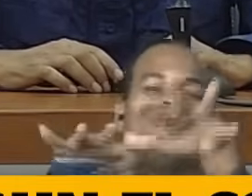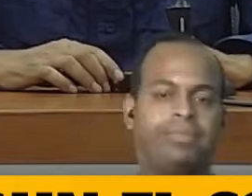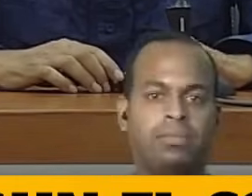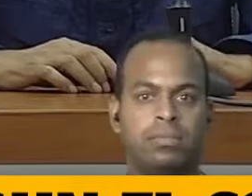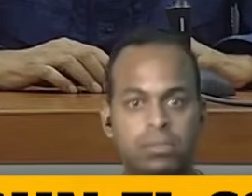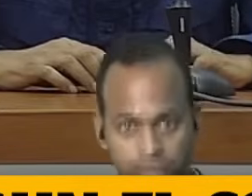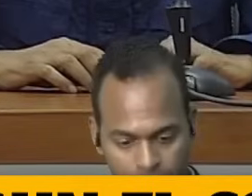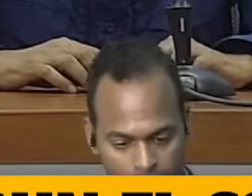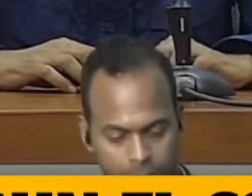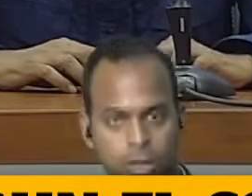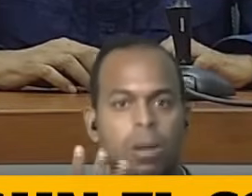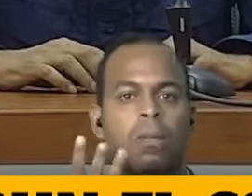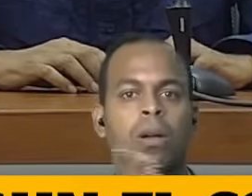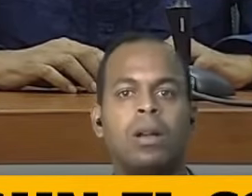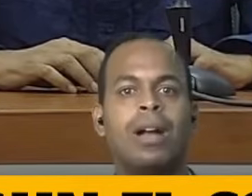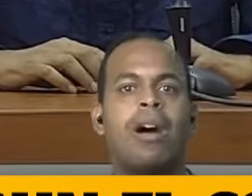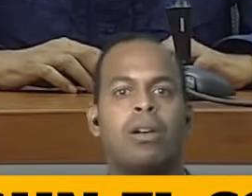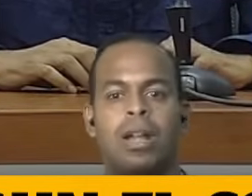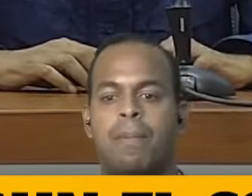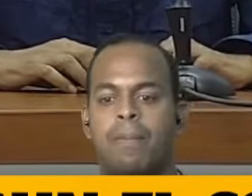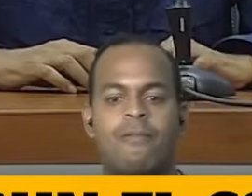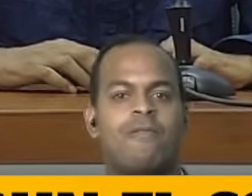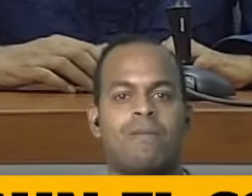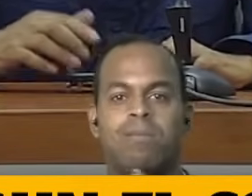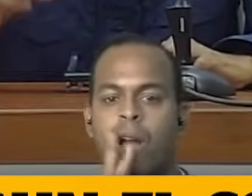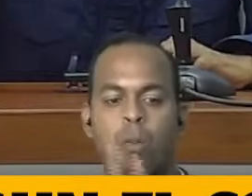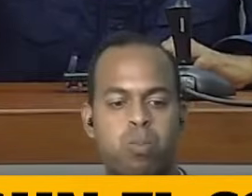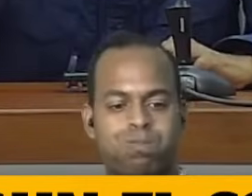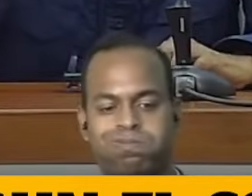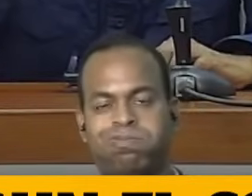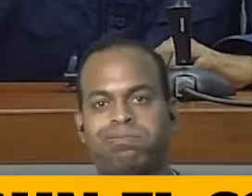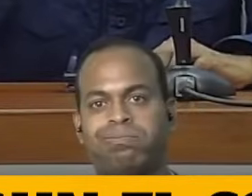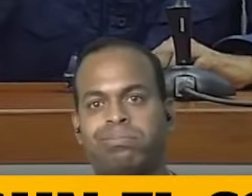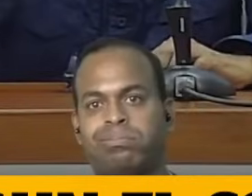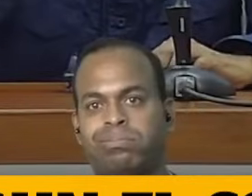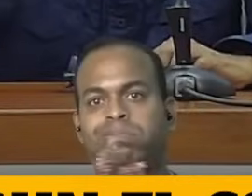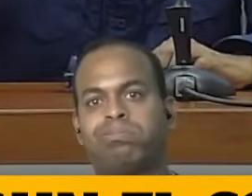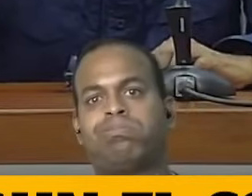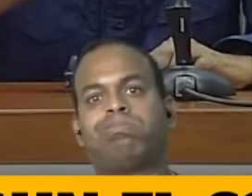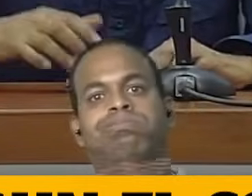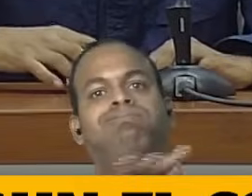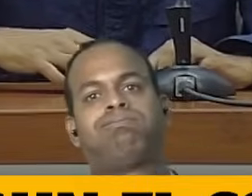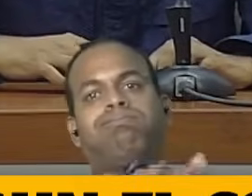todo rueda. No hay absorción de suelo.